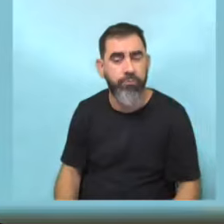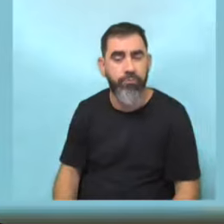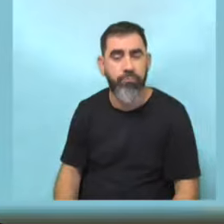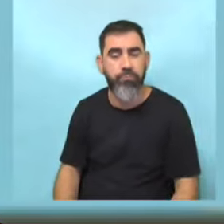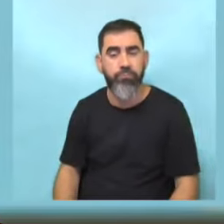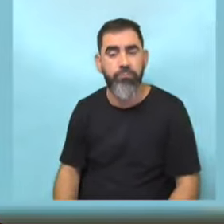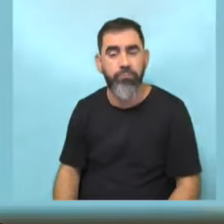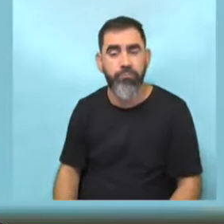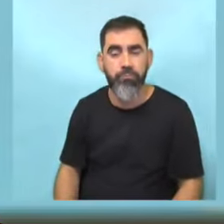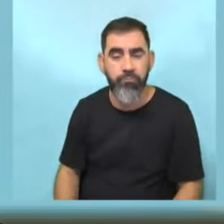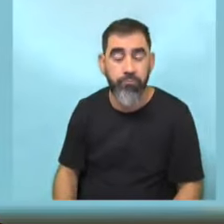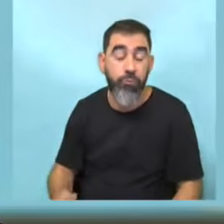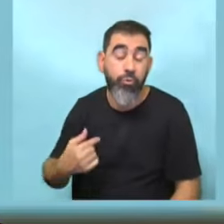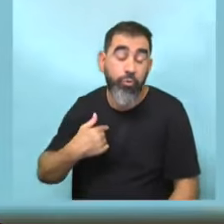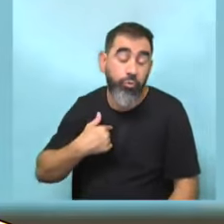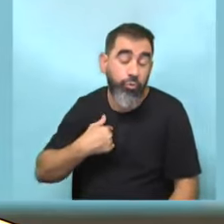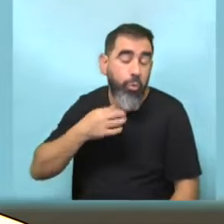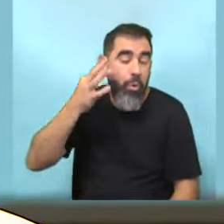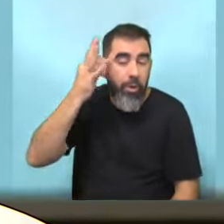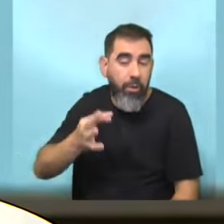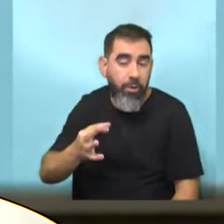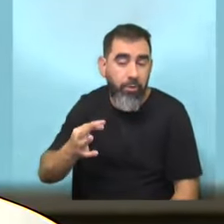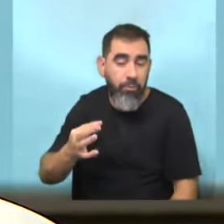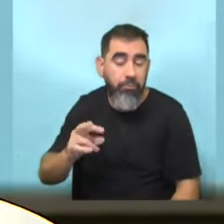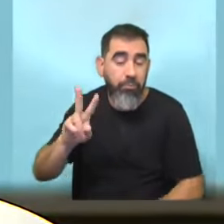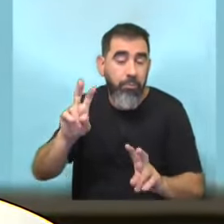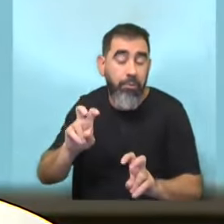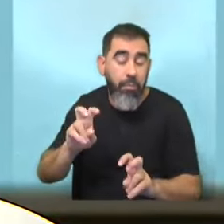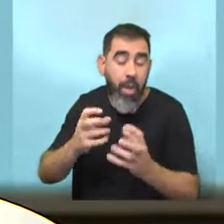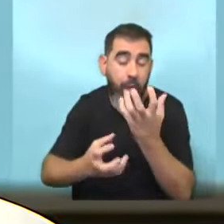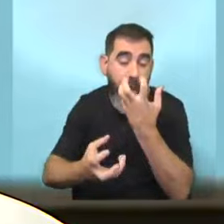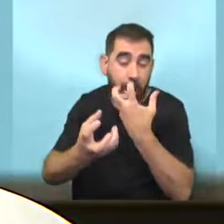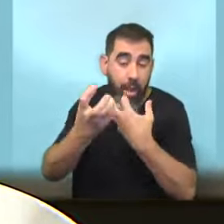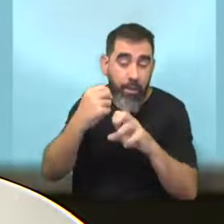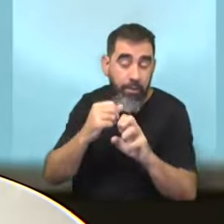Entonces, yo pienso que tiene que ver con la defensa de este animal. Ellos tienen